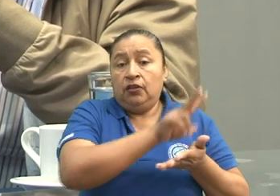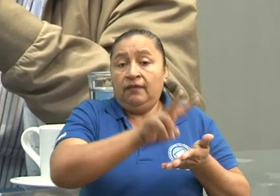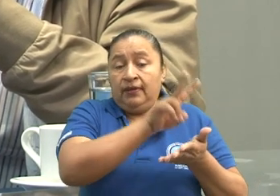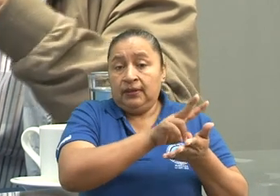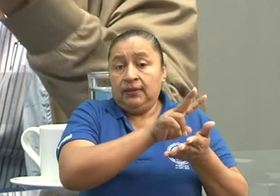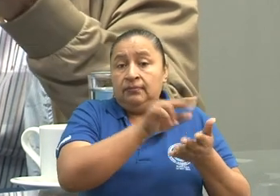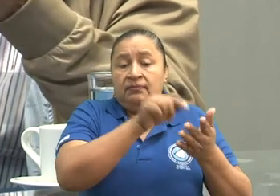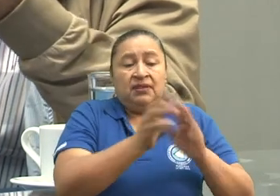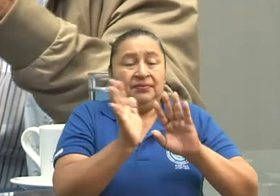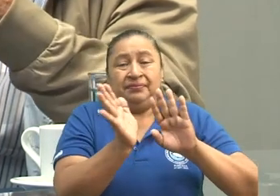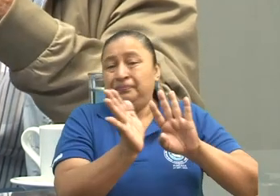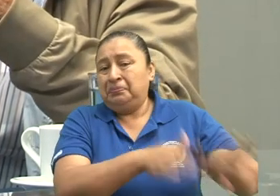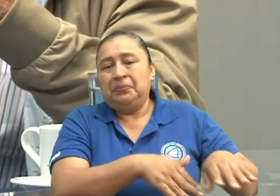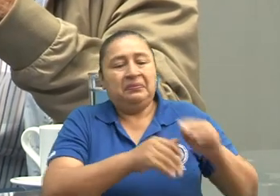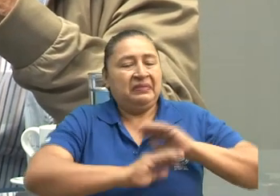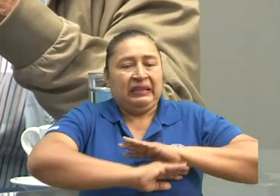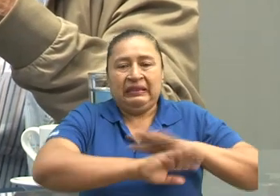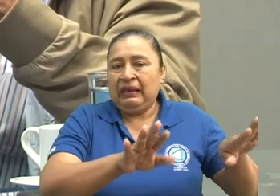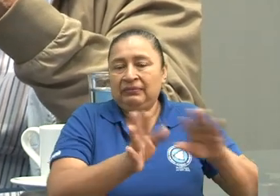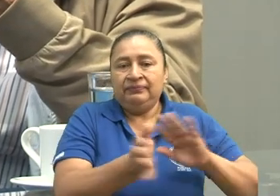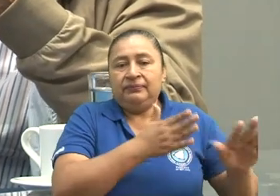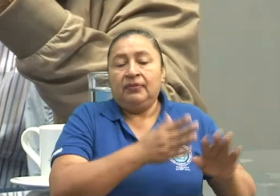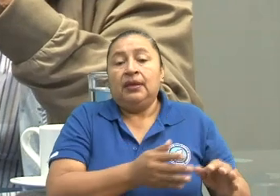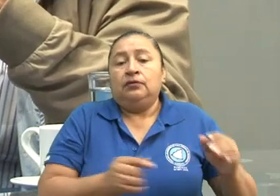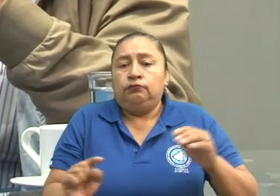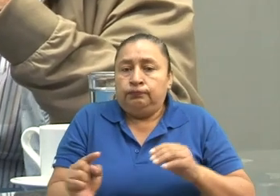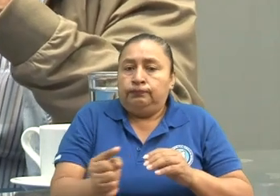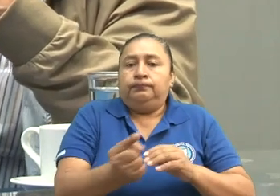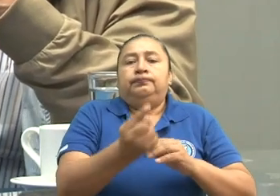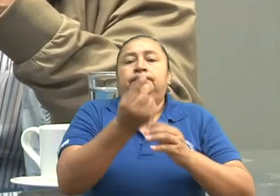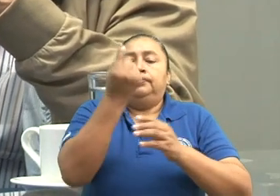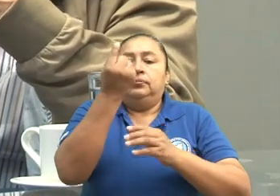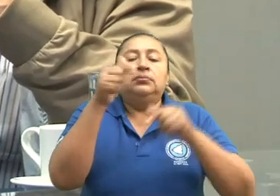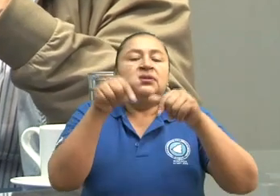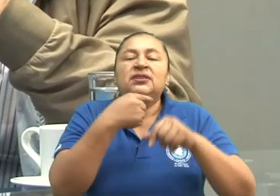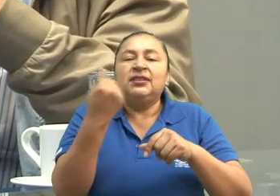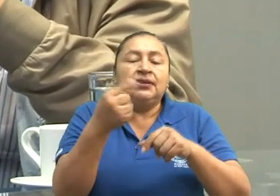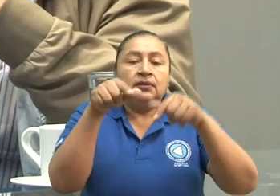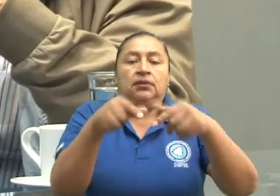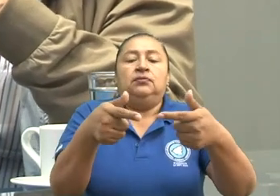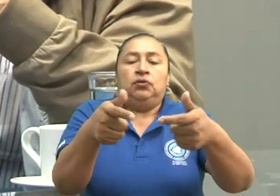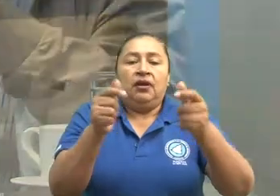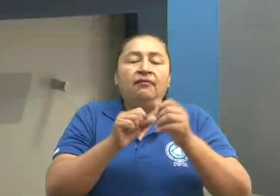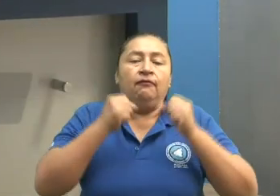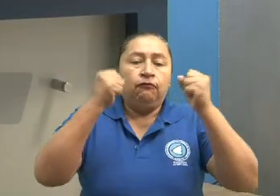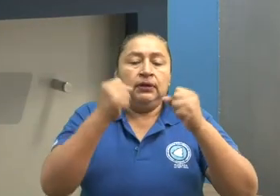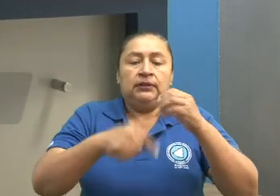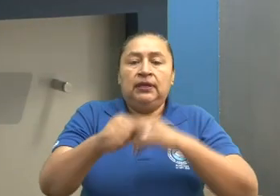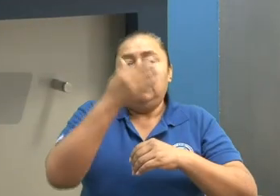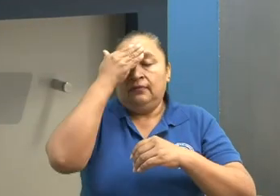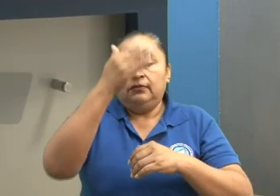¿verdad?, para que derrote a la dictadura somocista y surge la real fuerza que va a derrotar a la dictadura somocista, que es el Frente